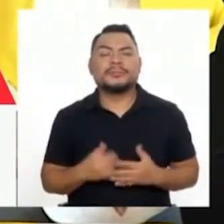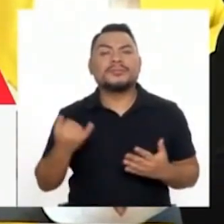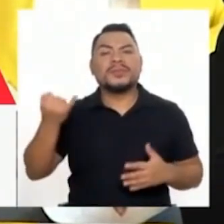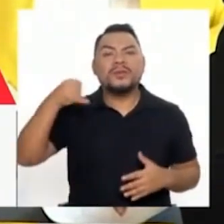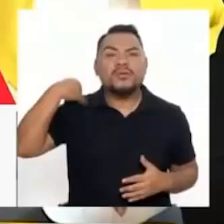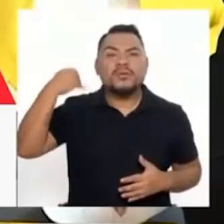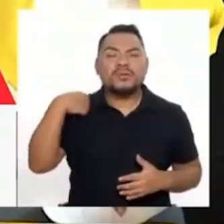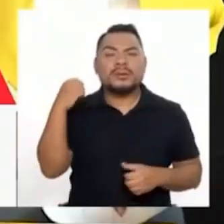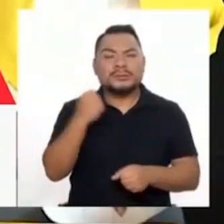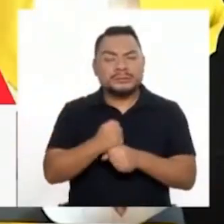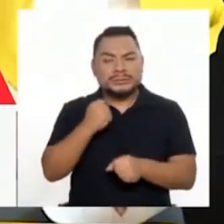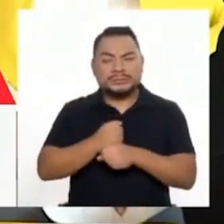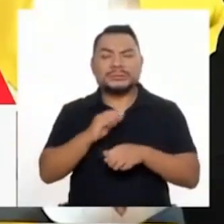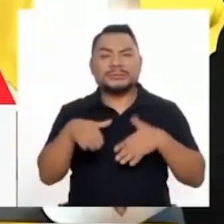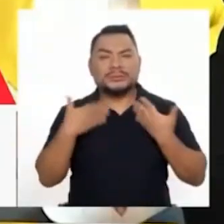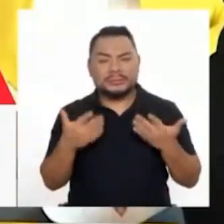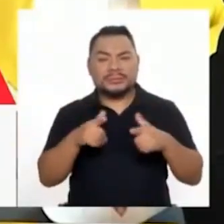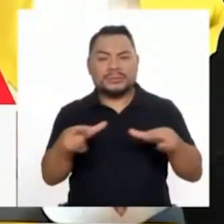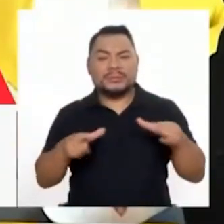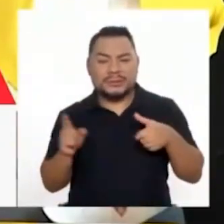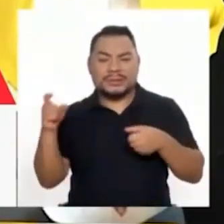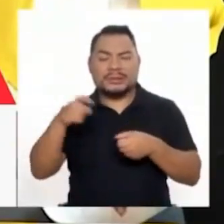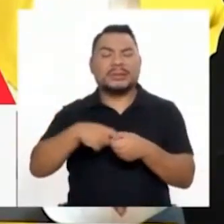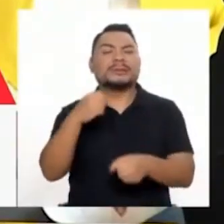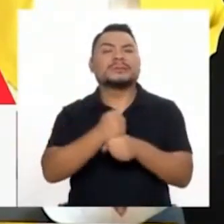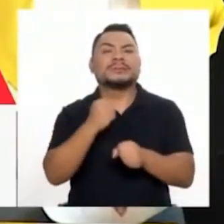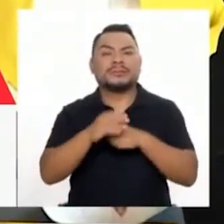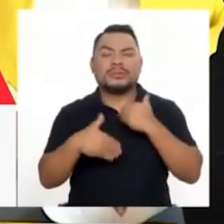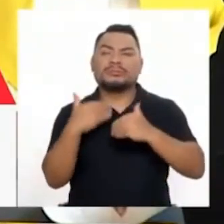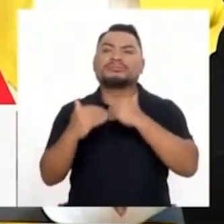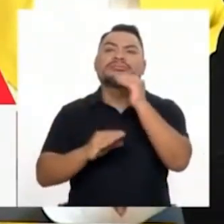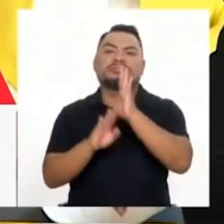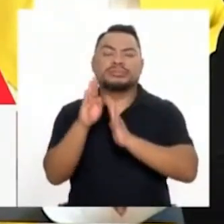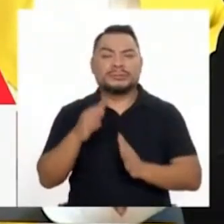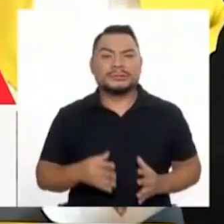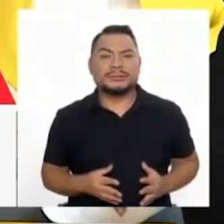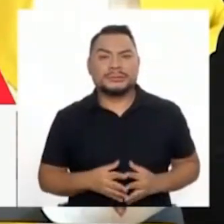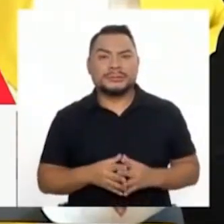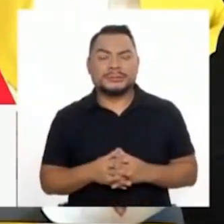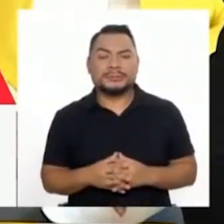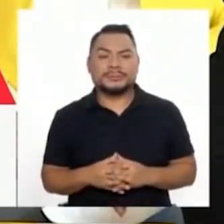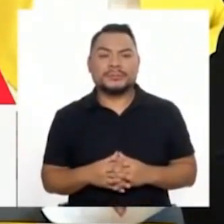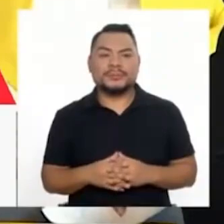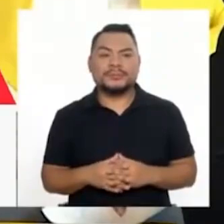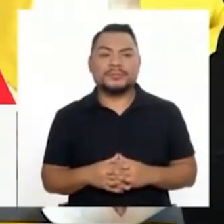jóvenes que encuentren el espacio laboral para poderse desarrollar.